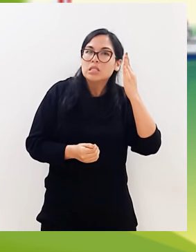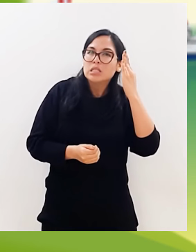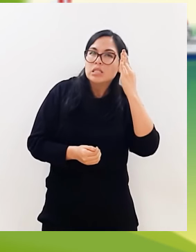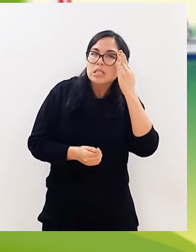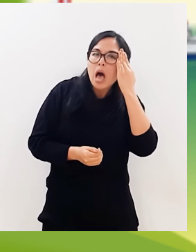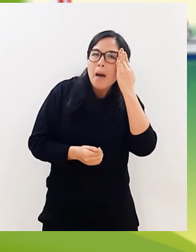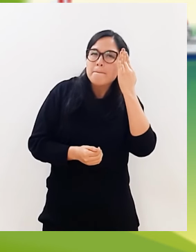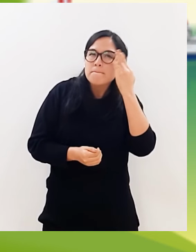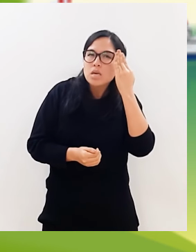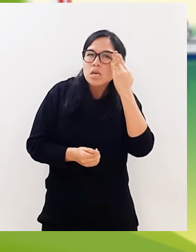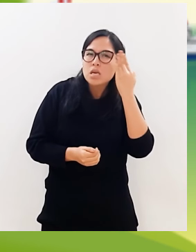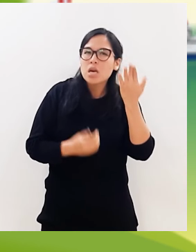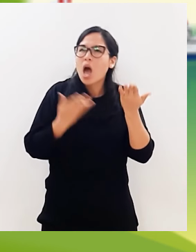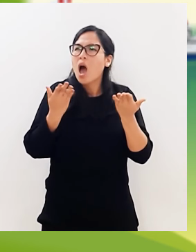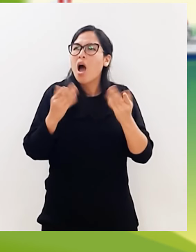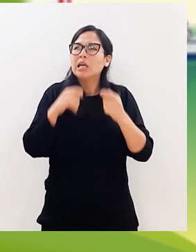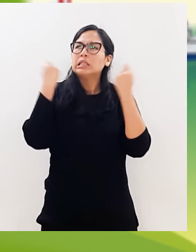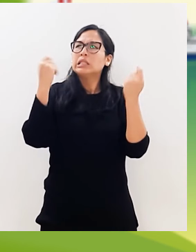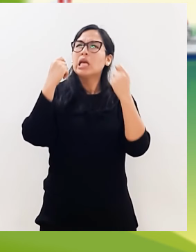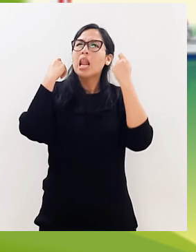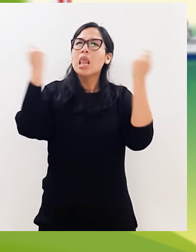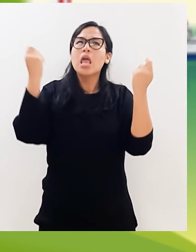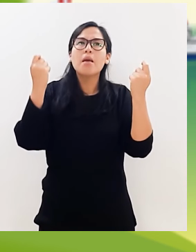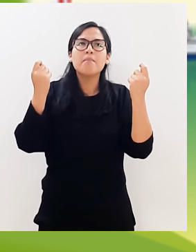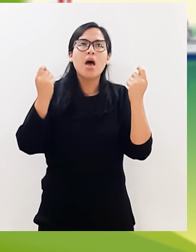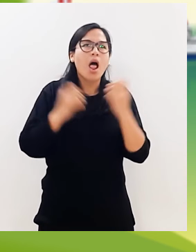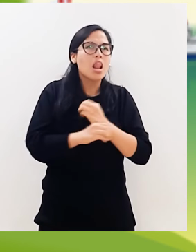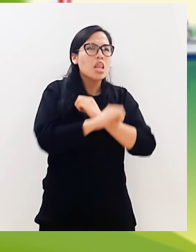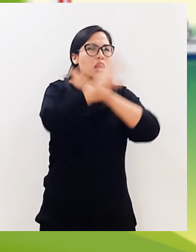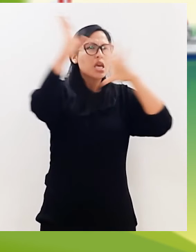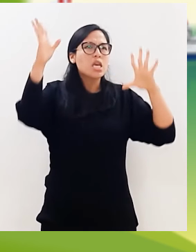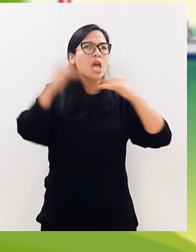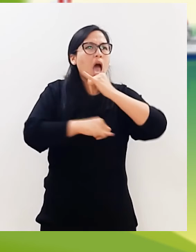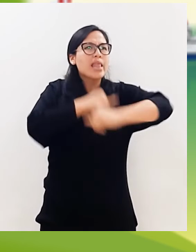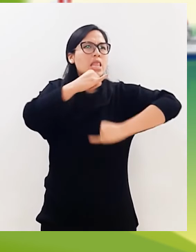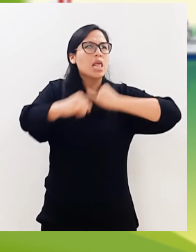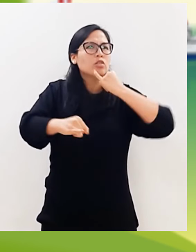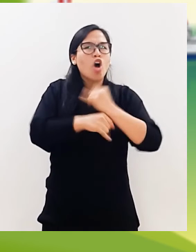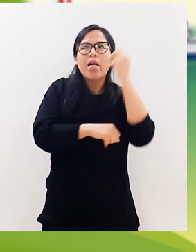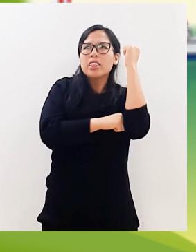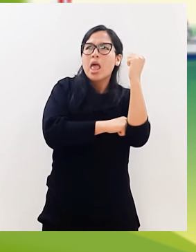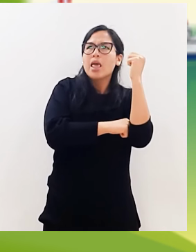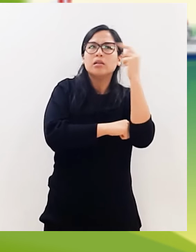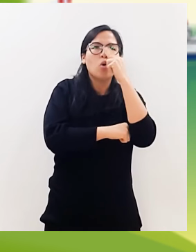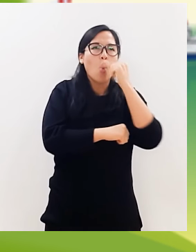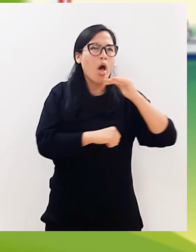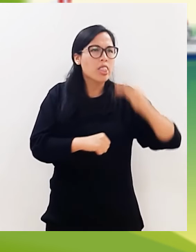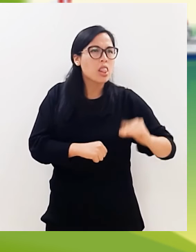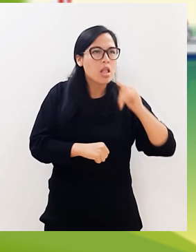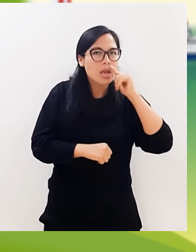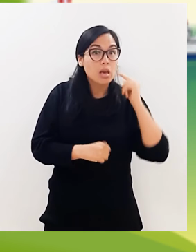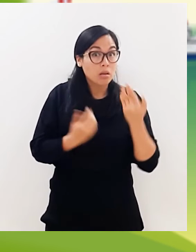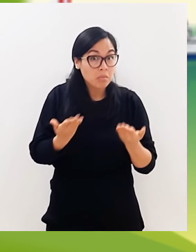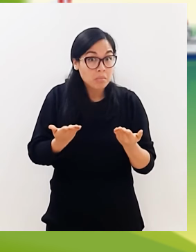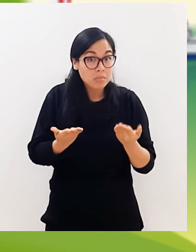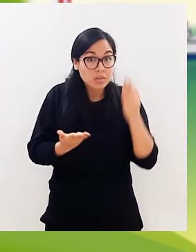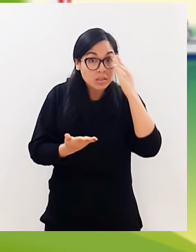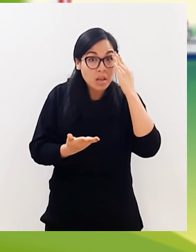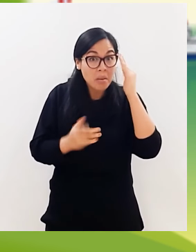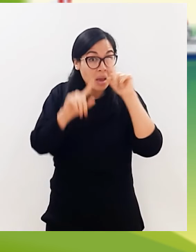¿Sabían cuándo se celebra el Día Internacional de los Derechos de la Niña y del Niño?